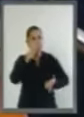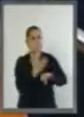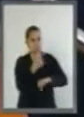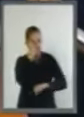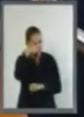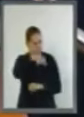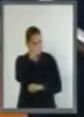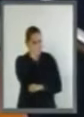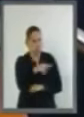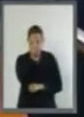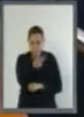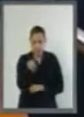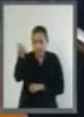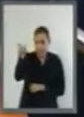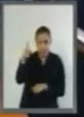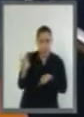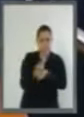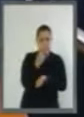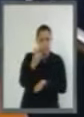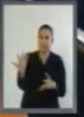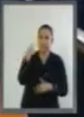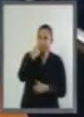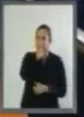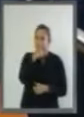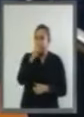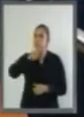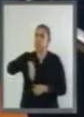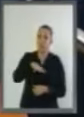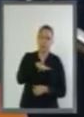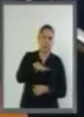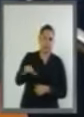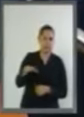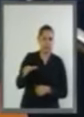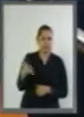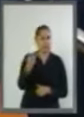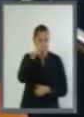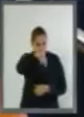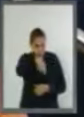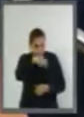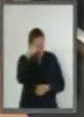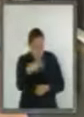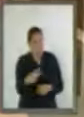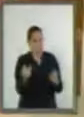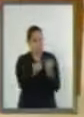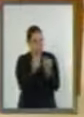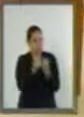eso, pero también condenemos la actitud sumisa que a veces se asume en este Senado. Gracias, Presidente.